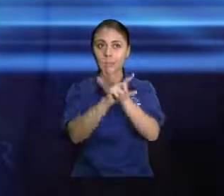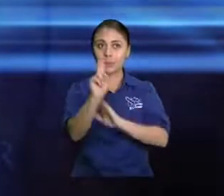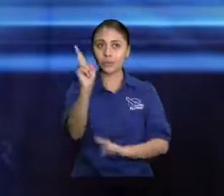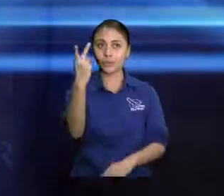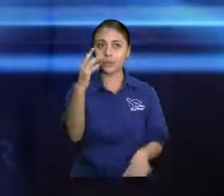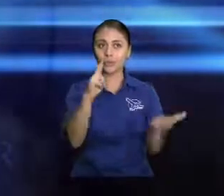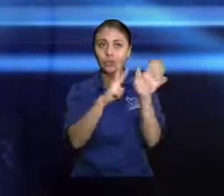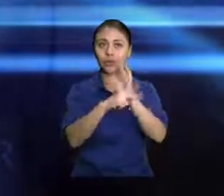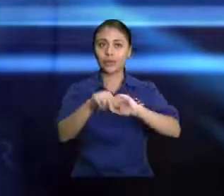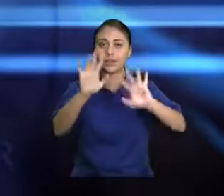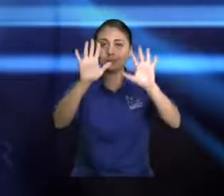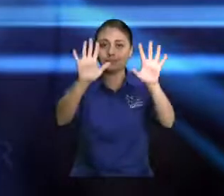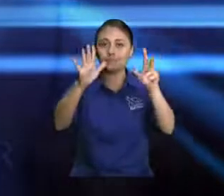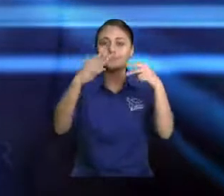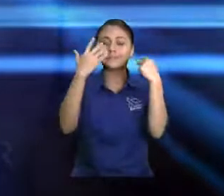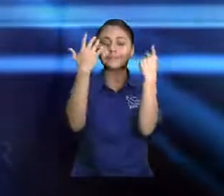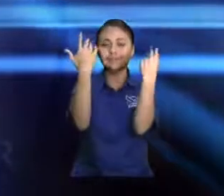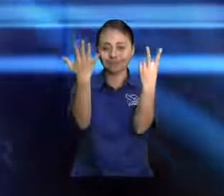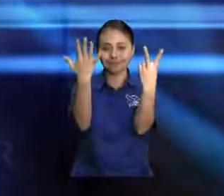Se acabó el tiempo, pero espéreme.